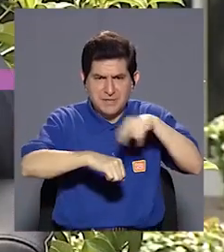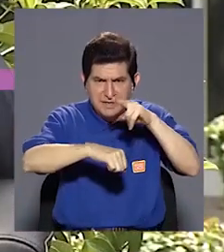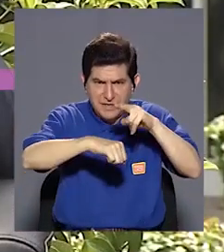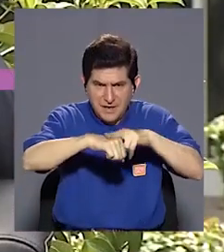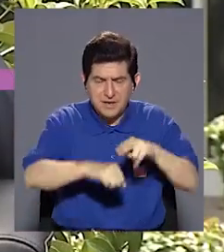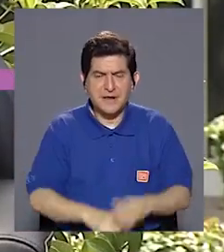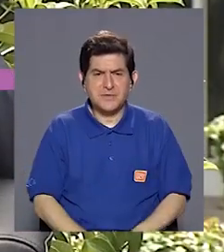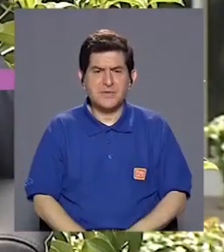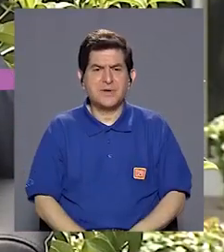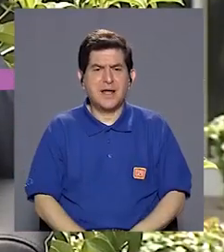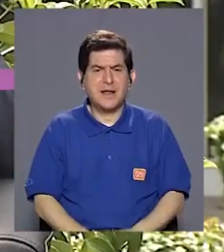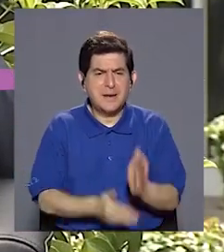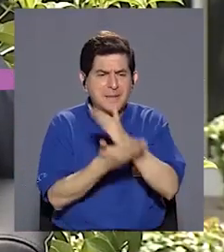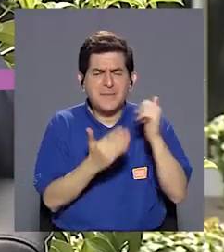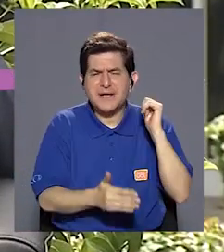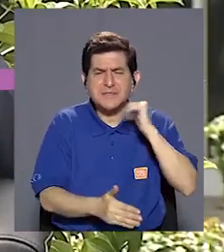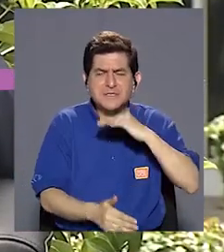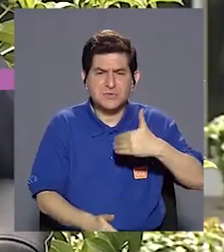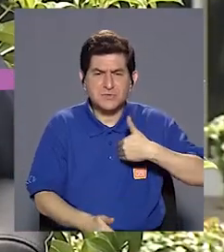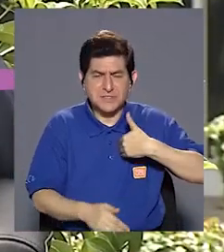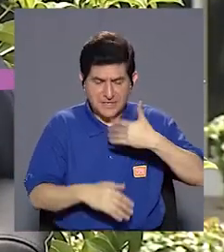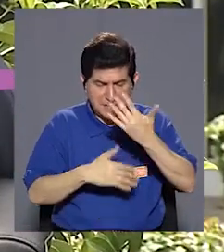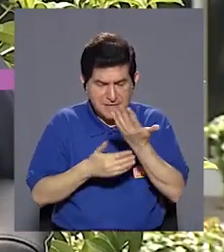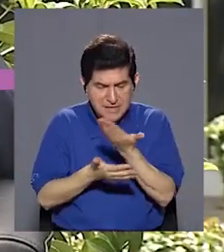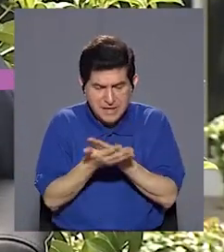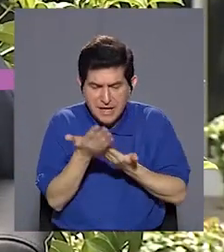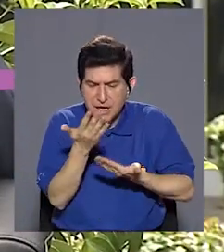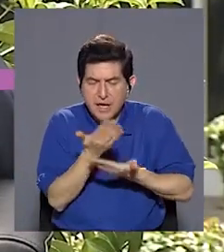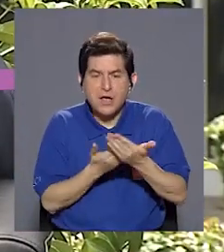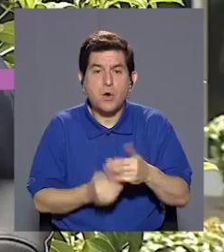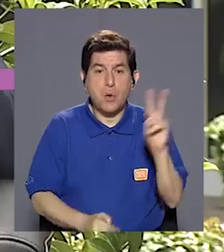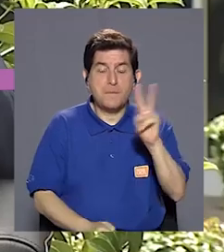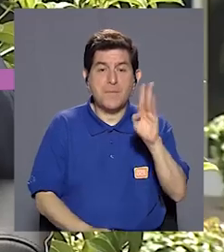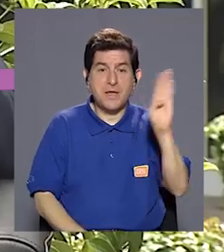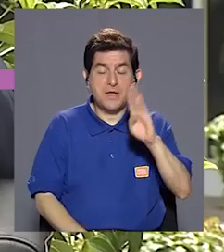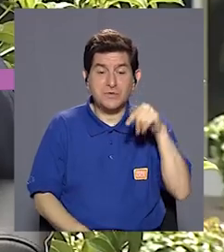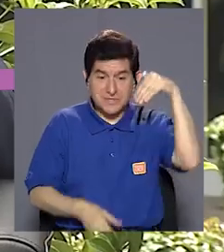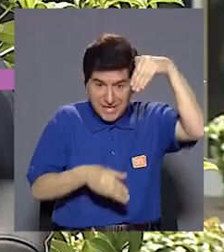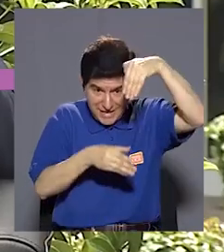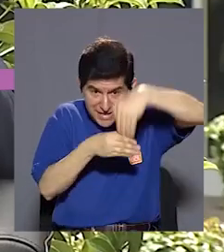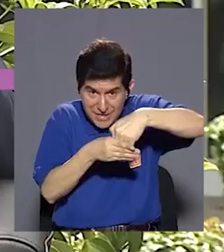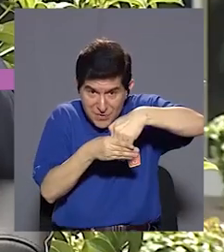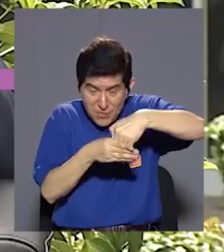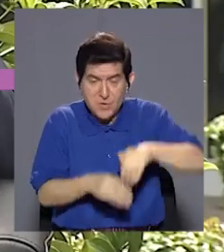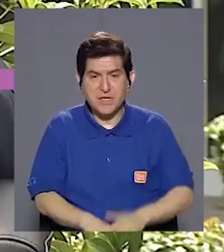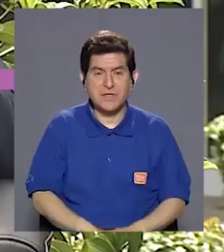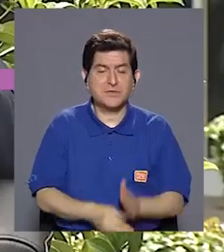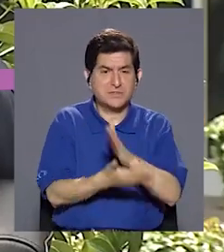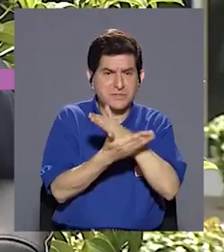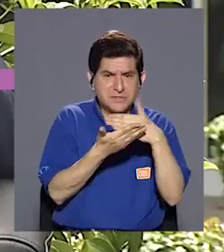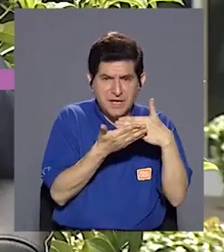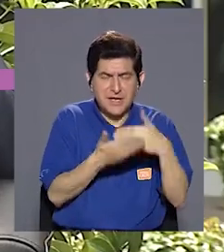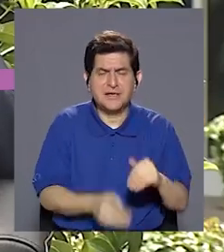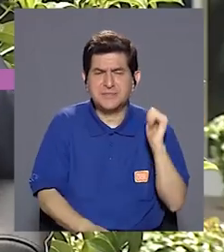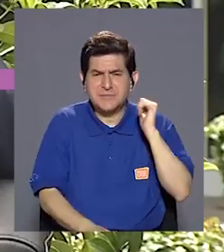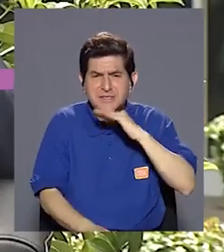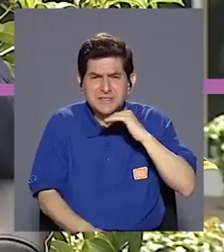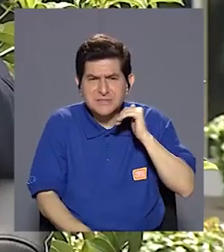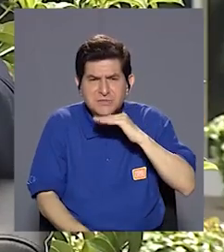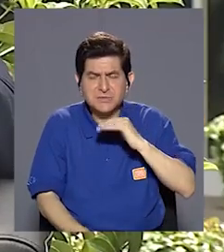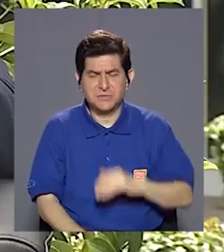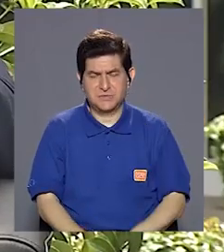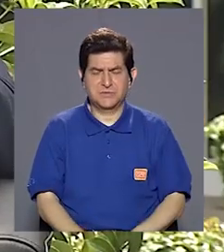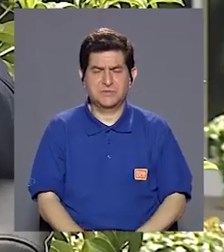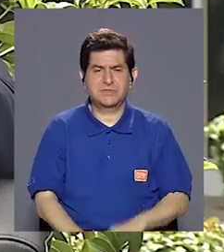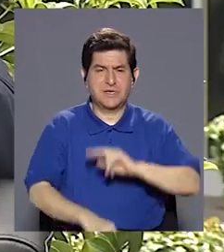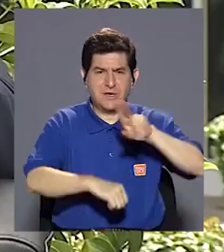orgánica, la suciedad, las partículas de suciedad que yo tengo en las manos, y generalmente los virus y bacterias están atrapados en esas partículas de